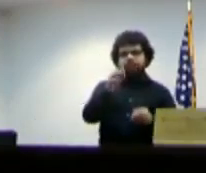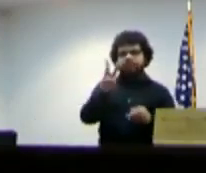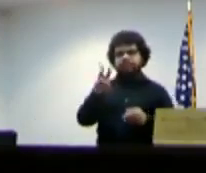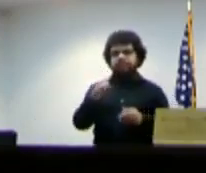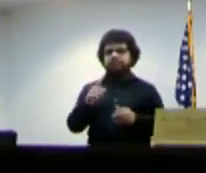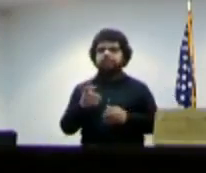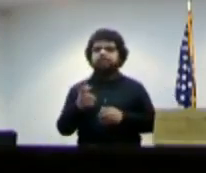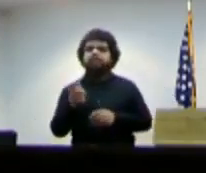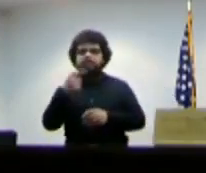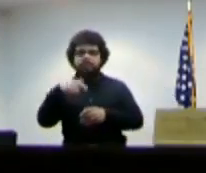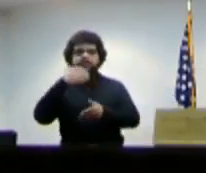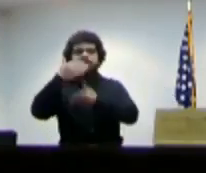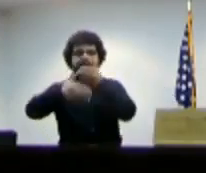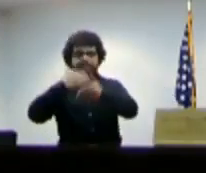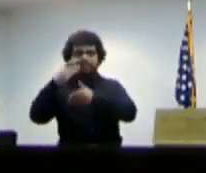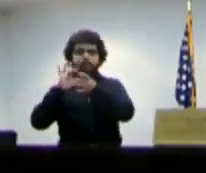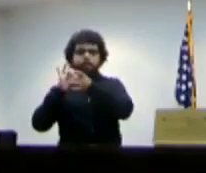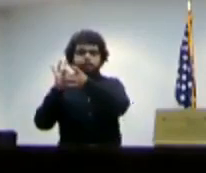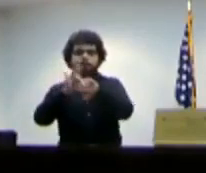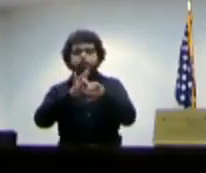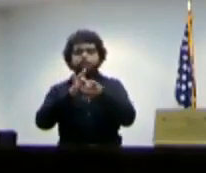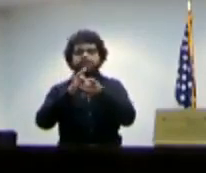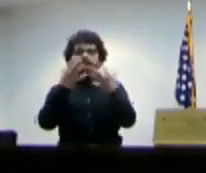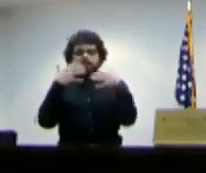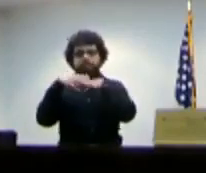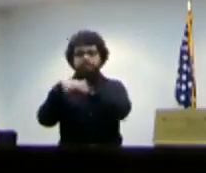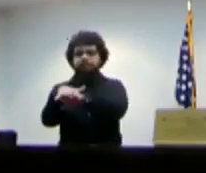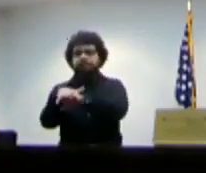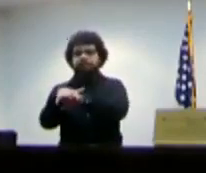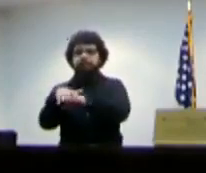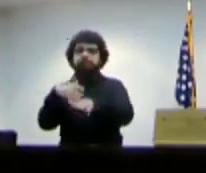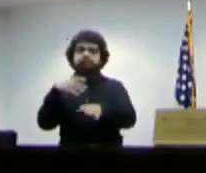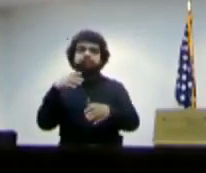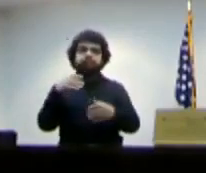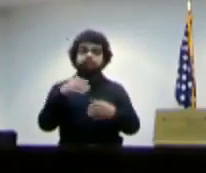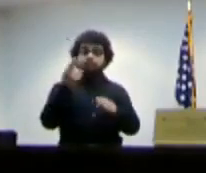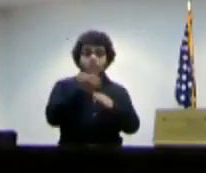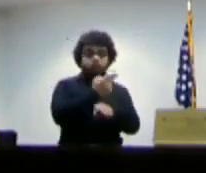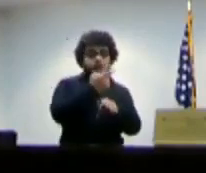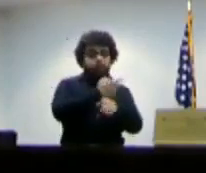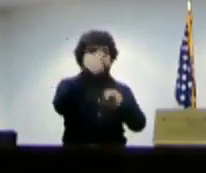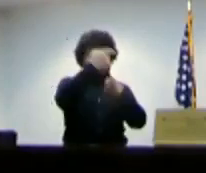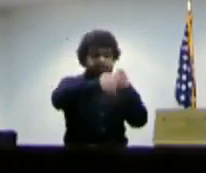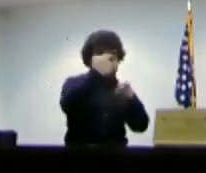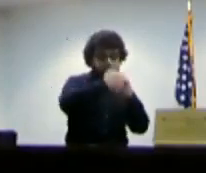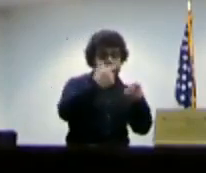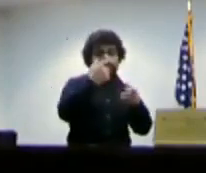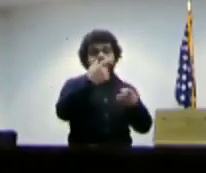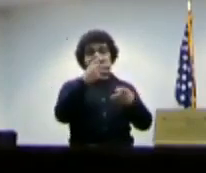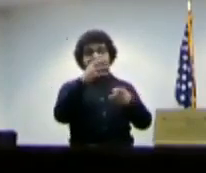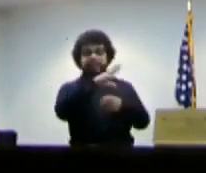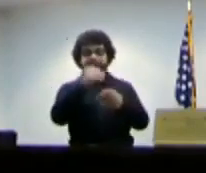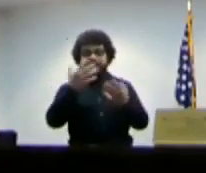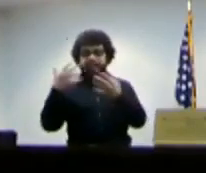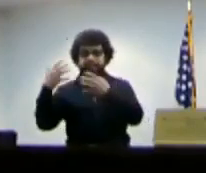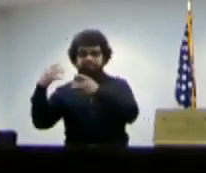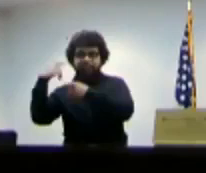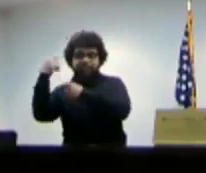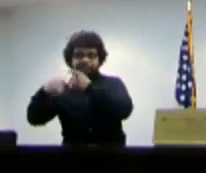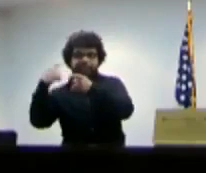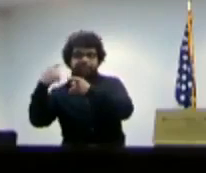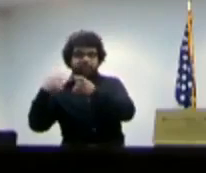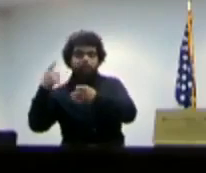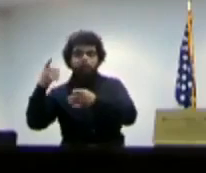como ahorita estuvimos explicando, combina el ciclo de la termoeléctrica y el ciclo Brayton, que es el